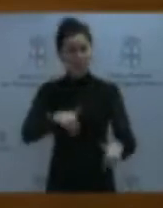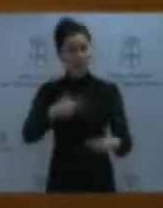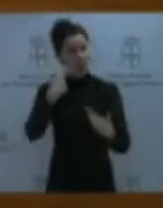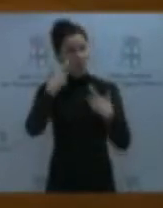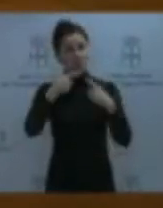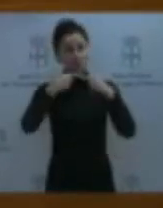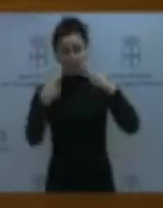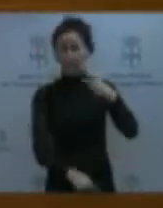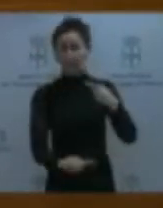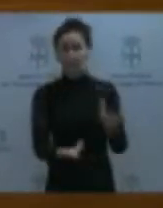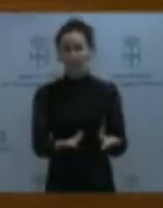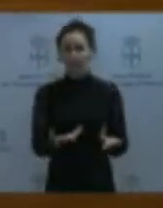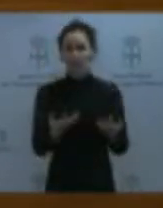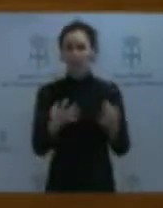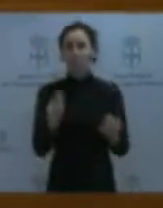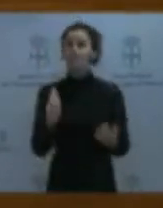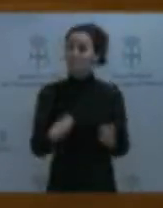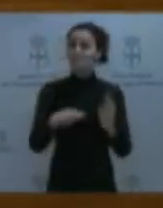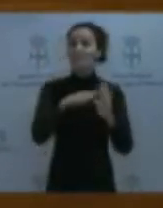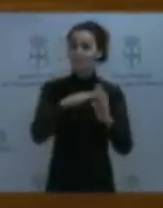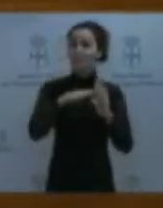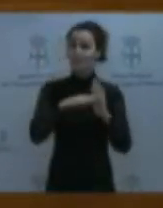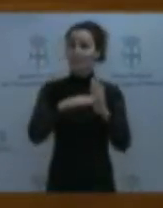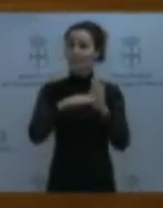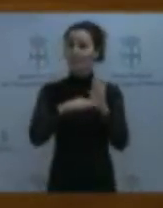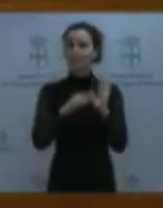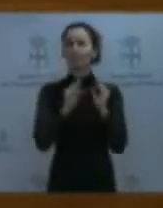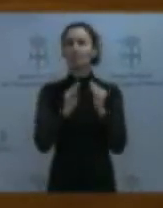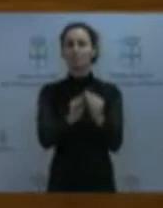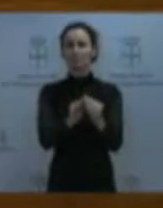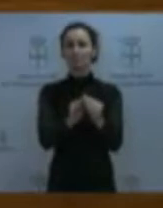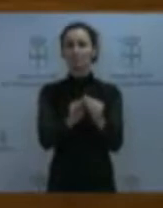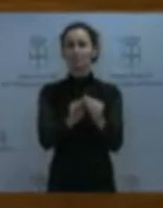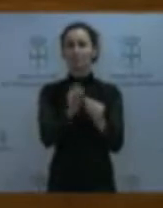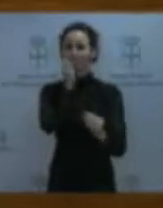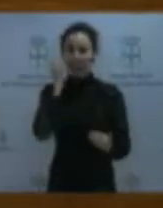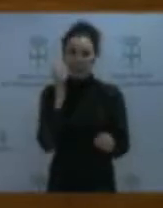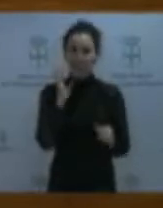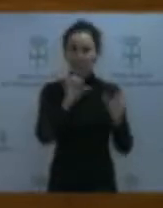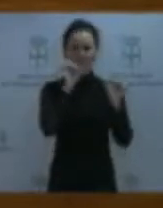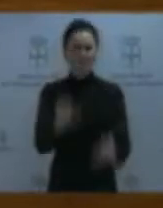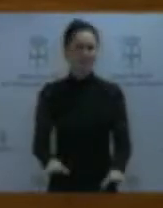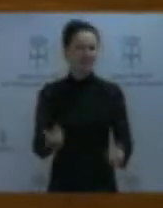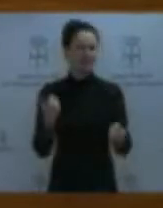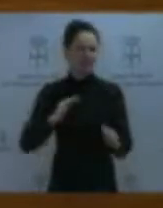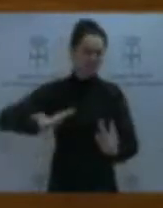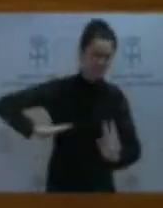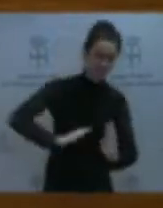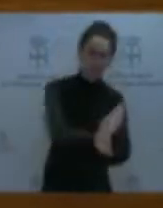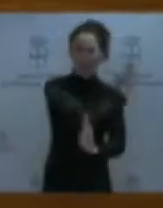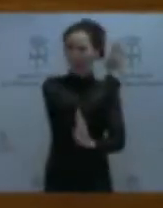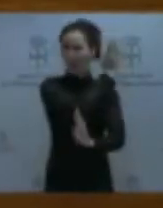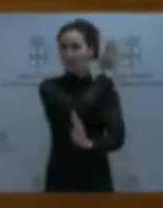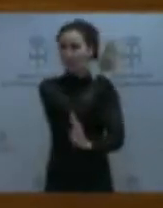esto es el resultado de unas recetas que ustedes han compartido en los últimos años, un modelo agotado que solamente